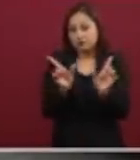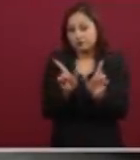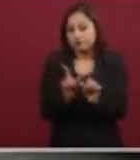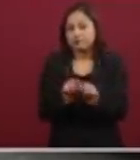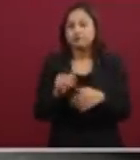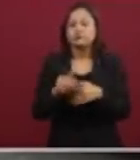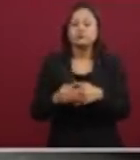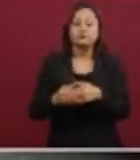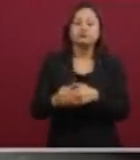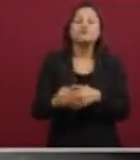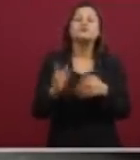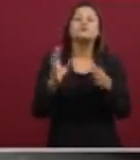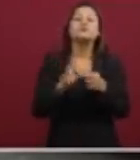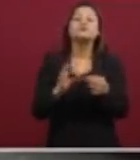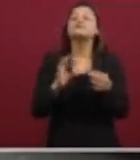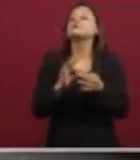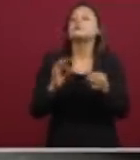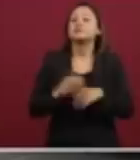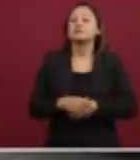hablando. Ayer,